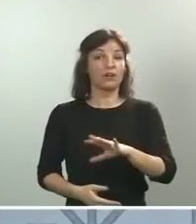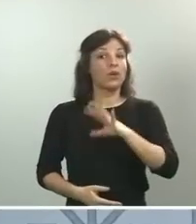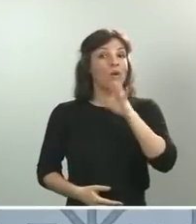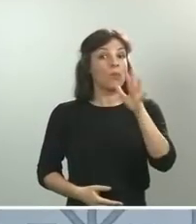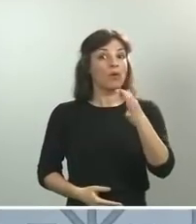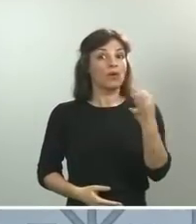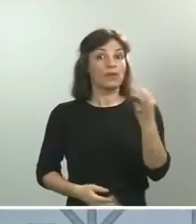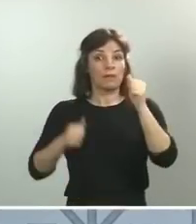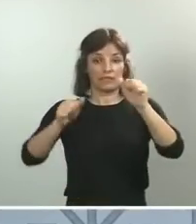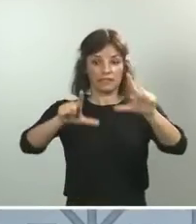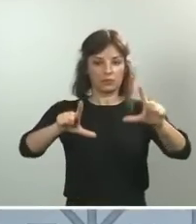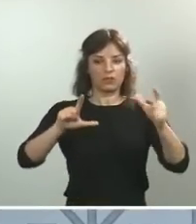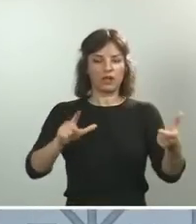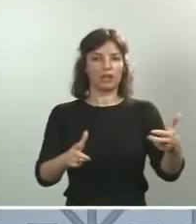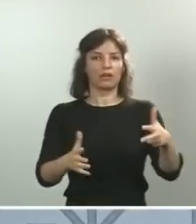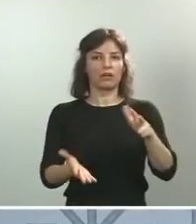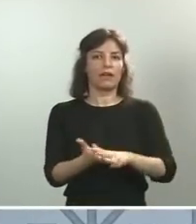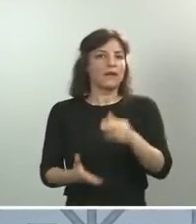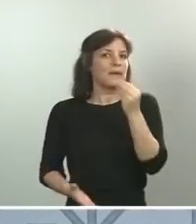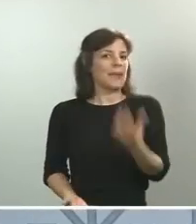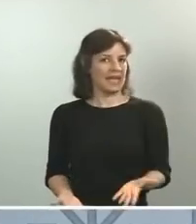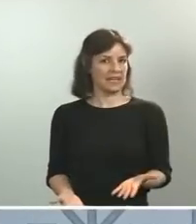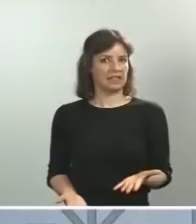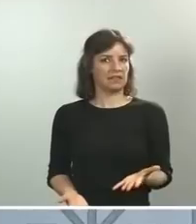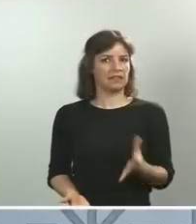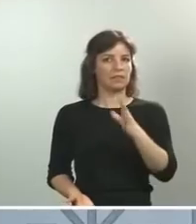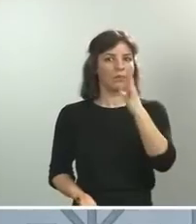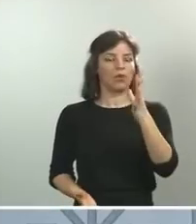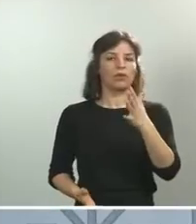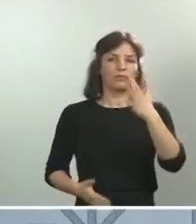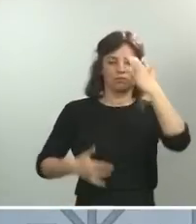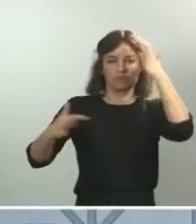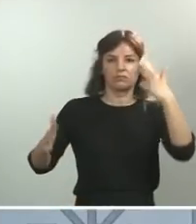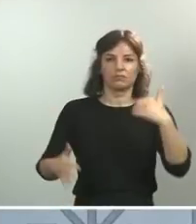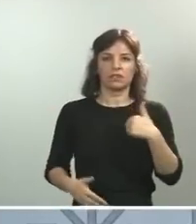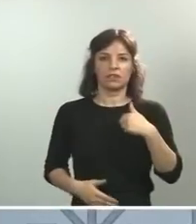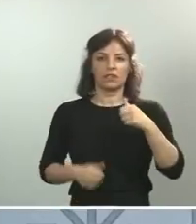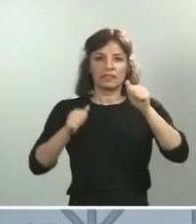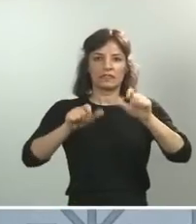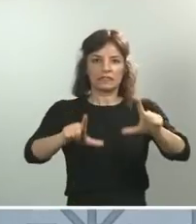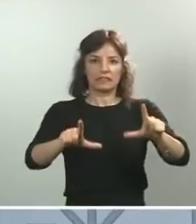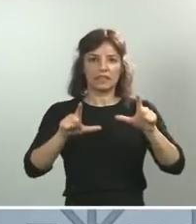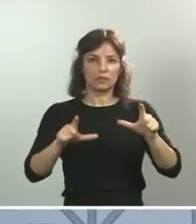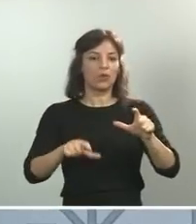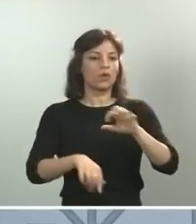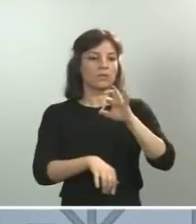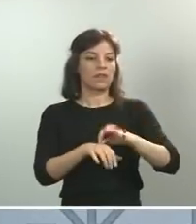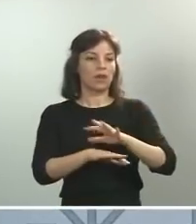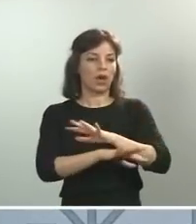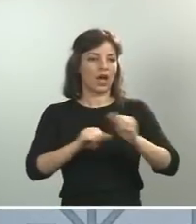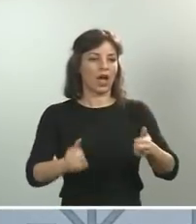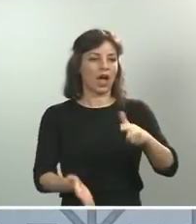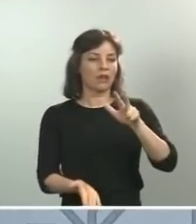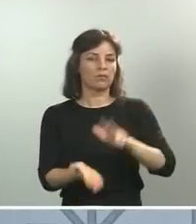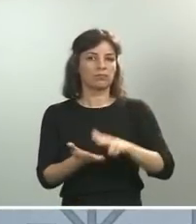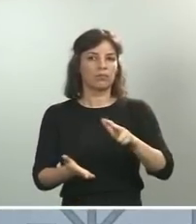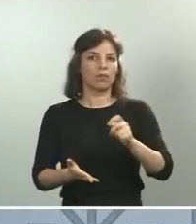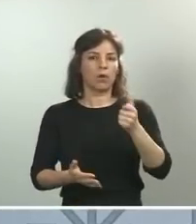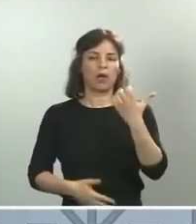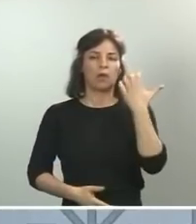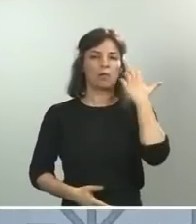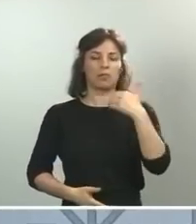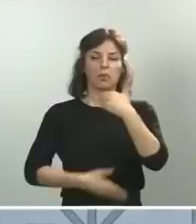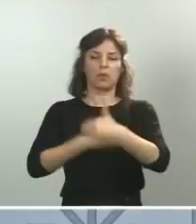decir ah, no, pero este médico en realidad no es, porque lo convalidaron sin los procedimientos habituales. No, con los procedimientos